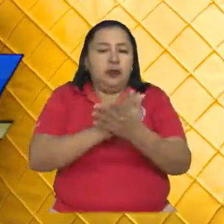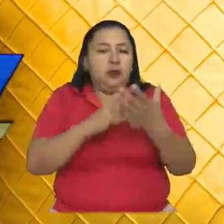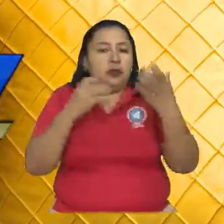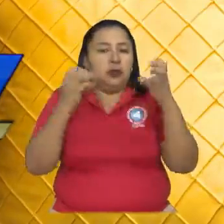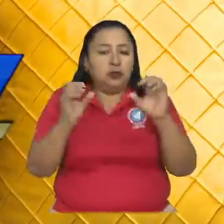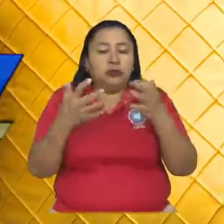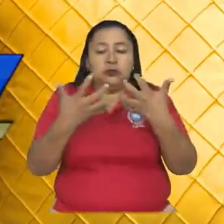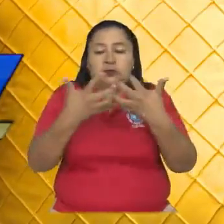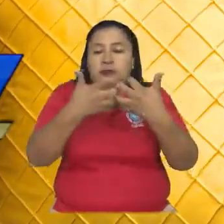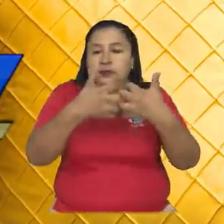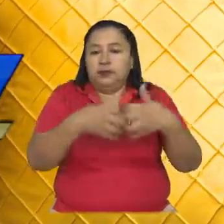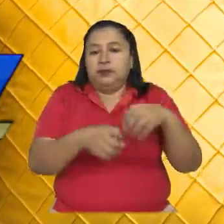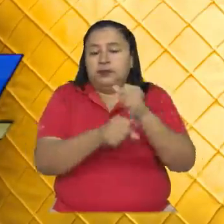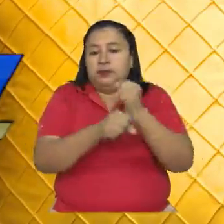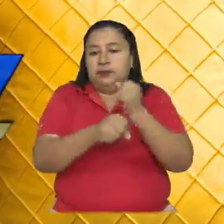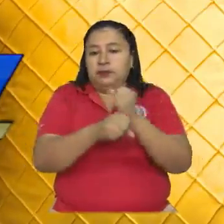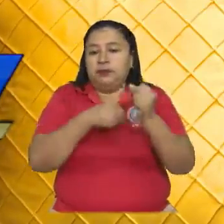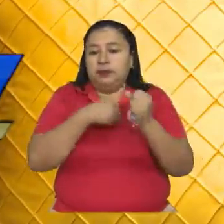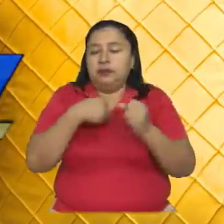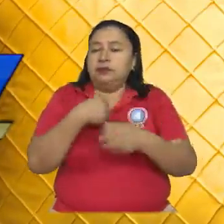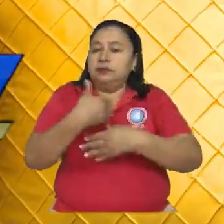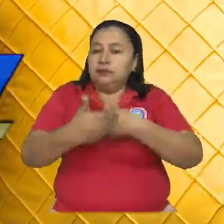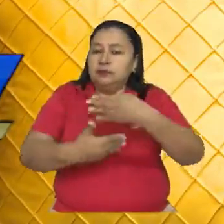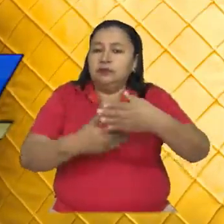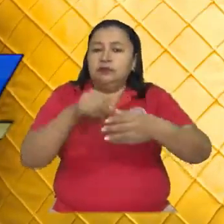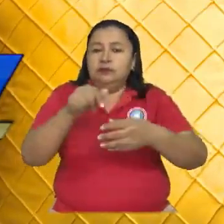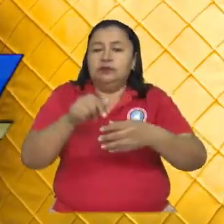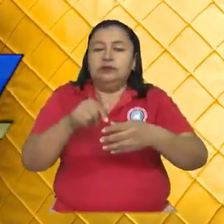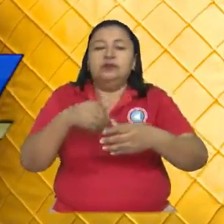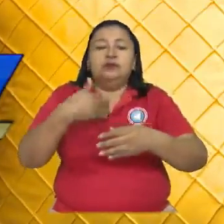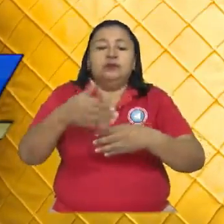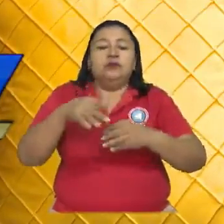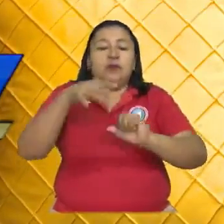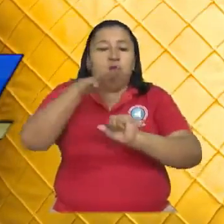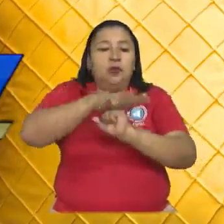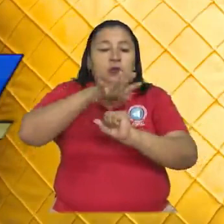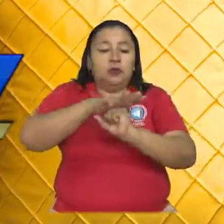esas articulaciones que desde la